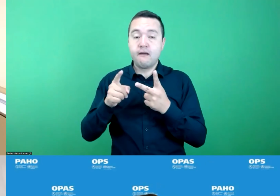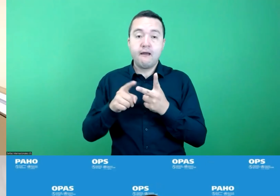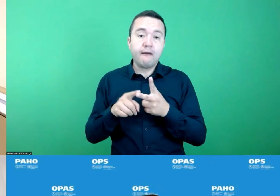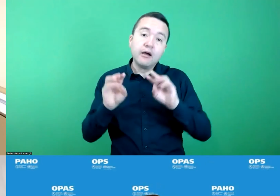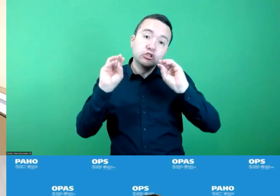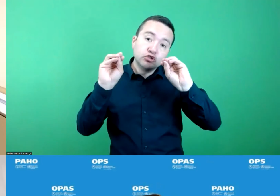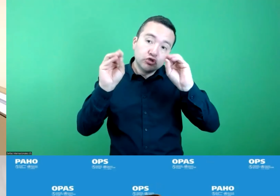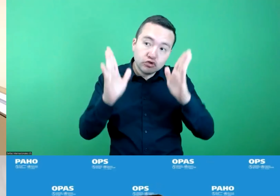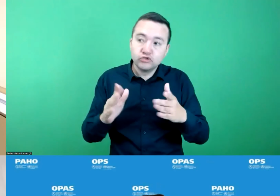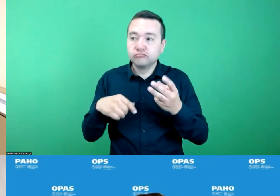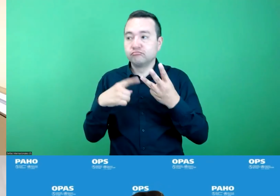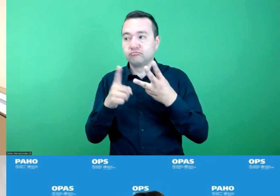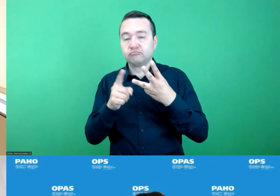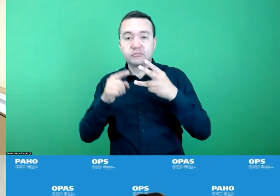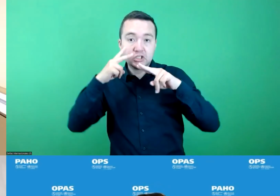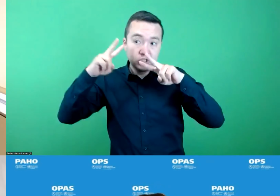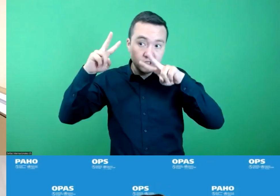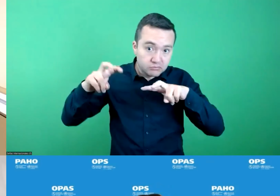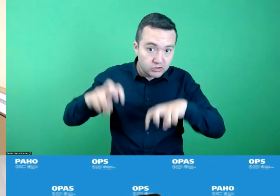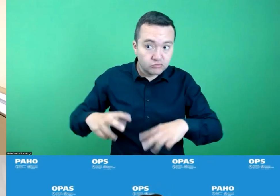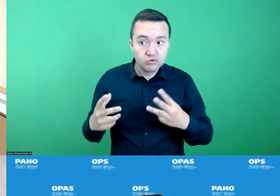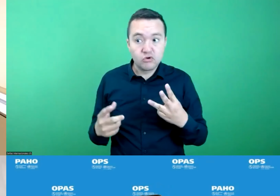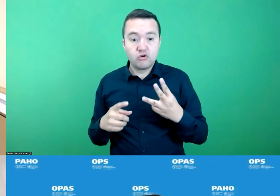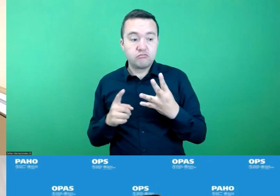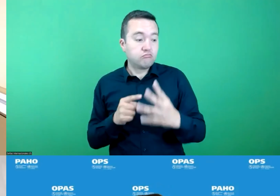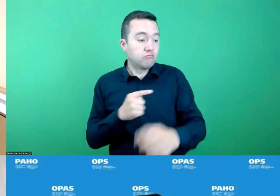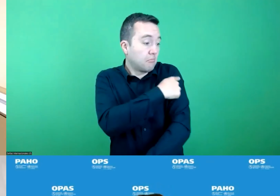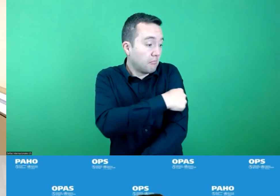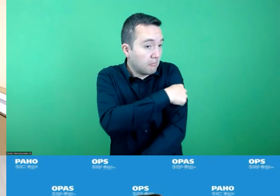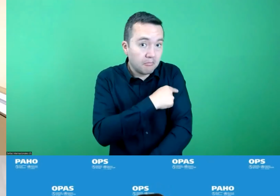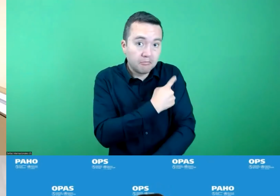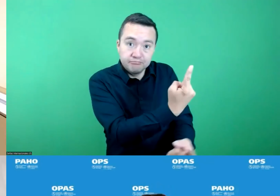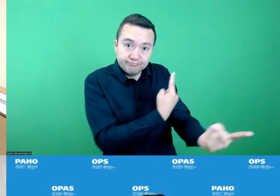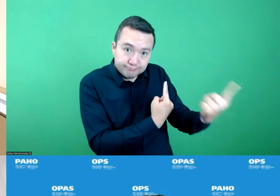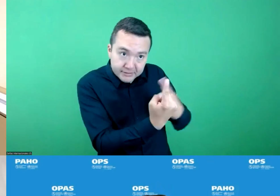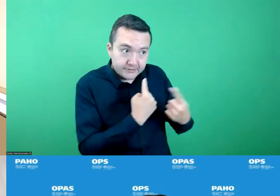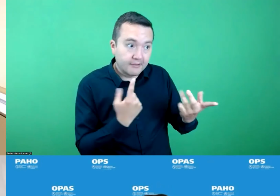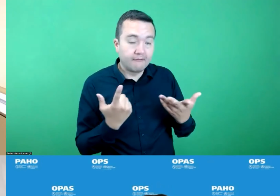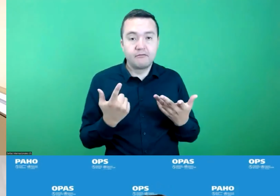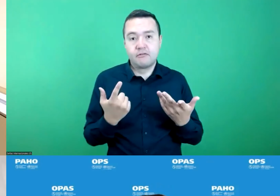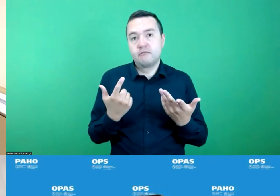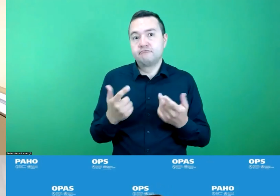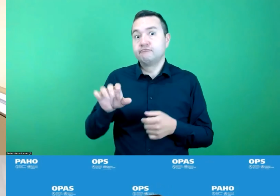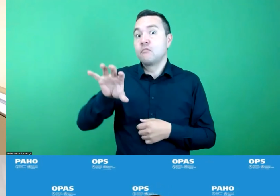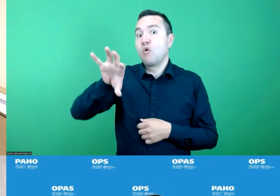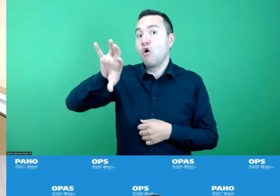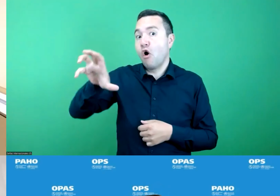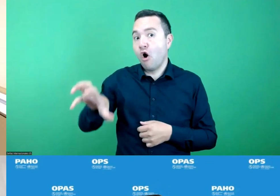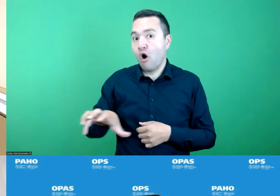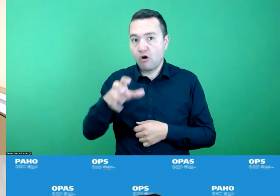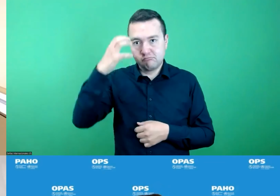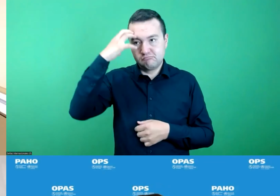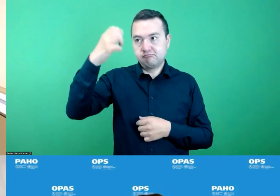como investigadores, muchas autoridades del nivel nacional, subnacional,